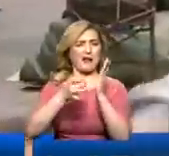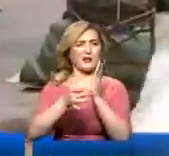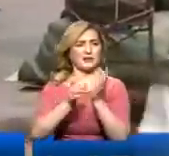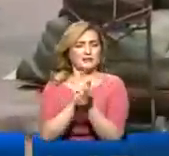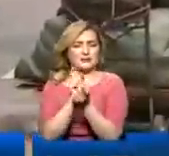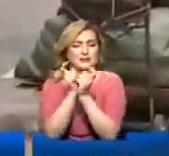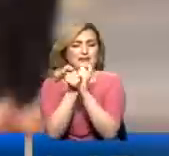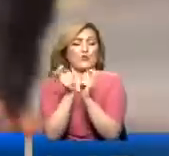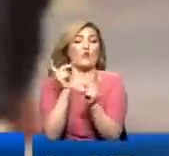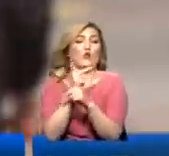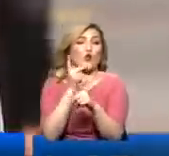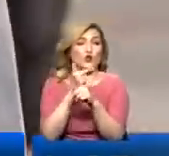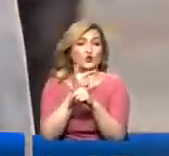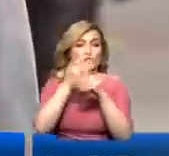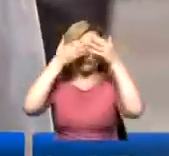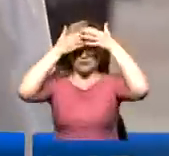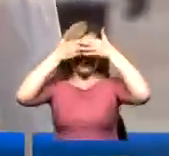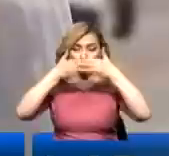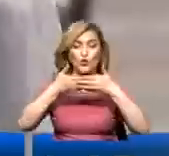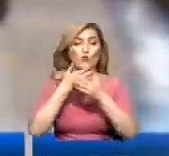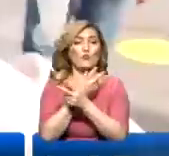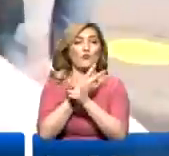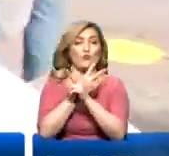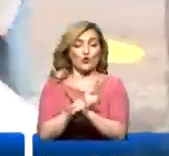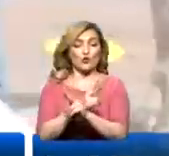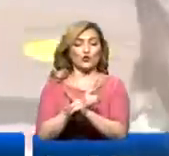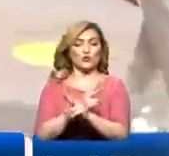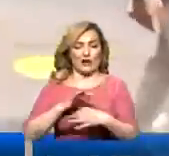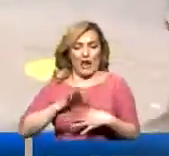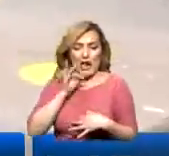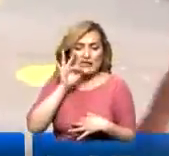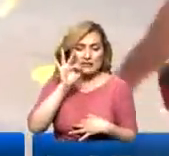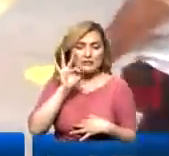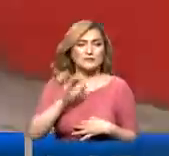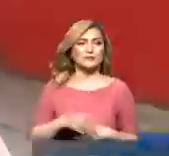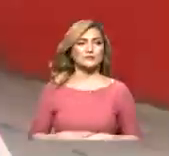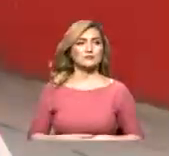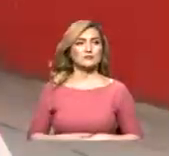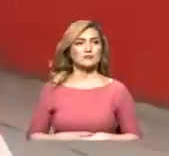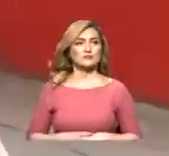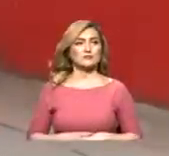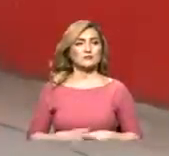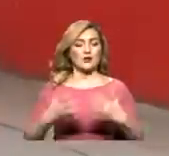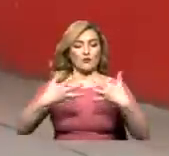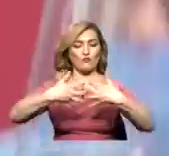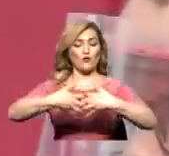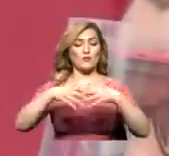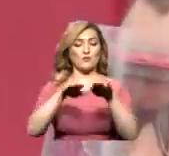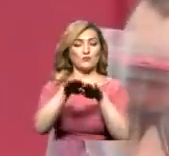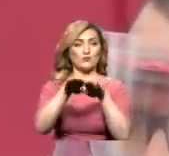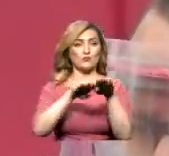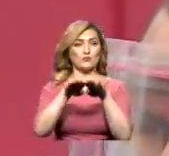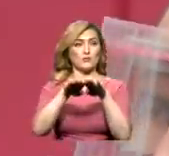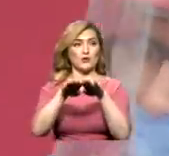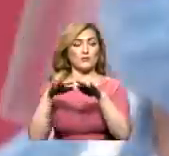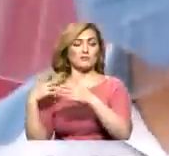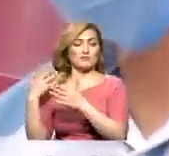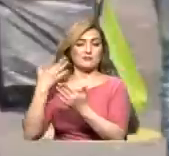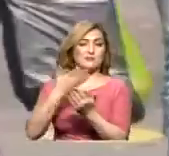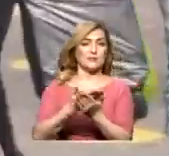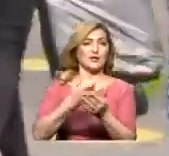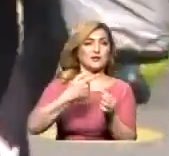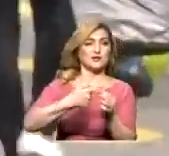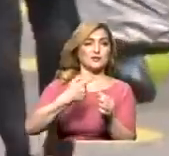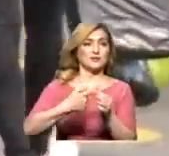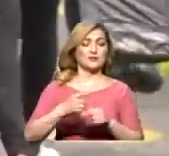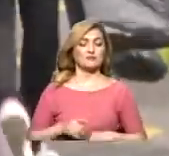hacia la producción de visores, protectores para la pandemia y se cambió de plaza. Su fábrica está en Ibarra y vino a buscar mercado en Quito.